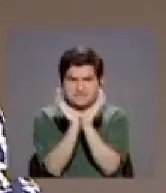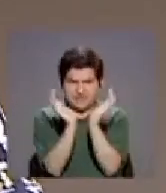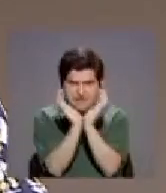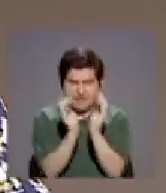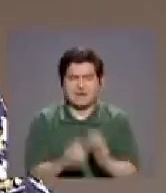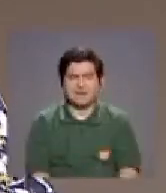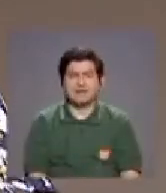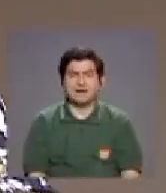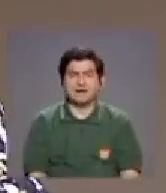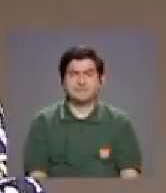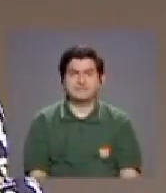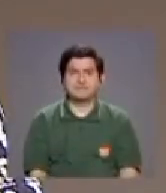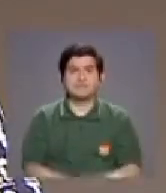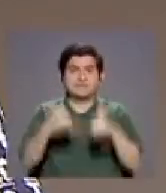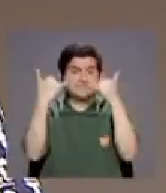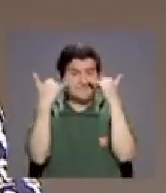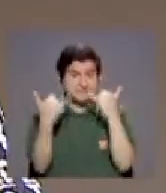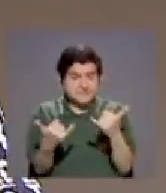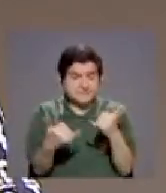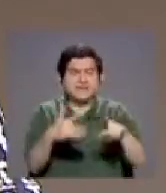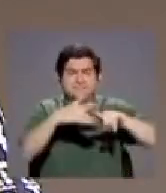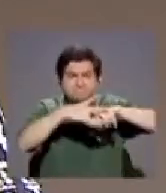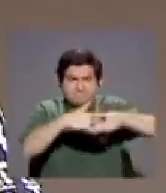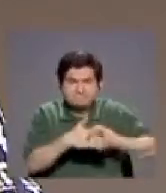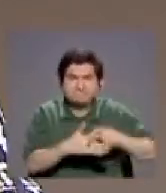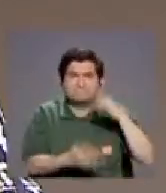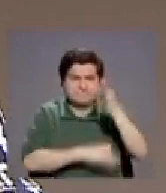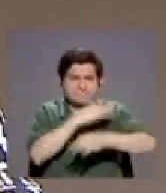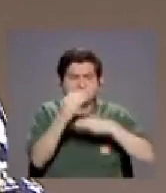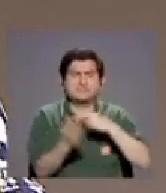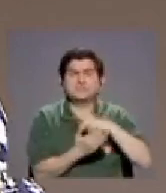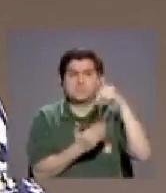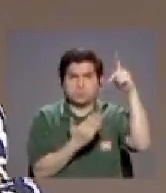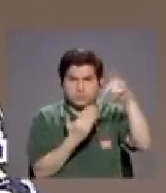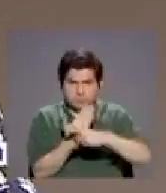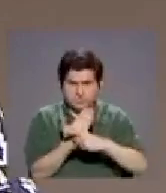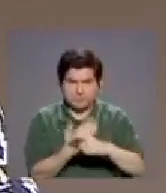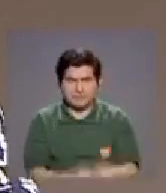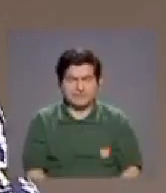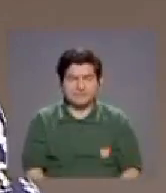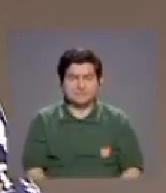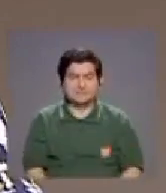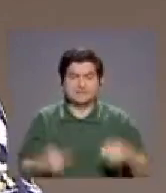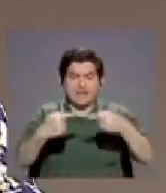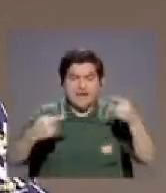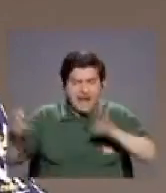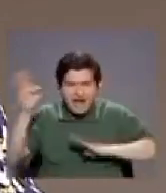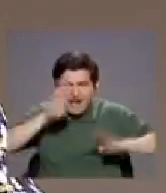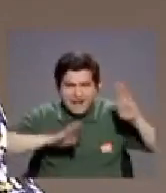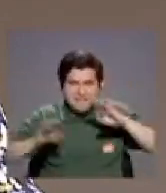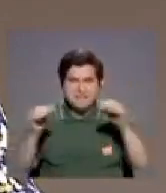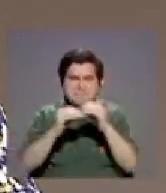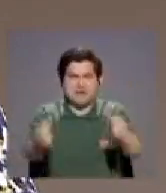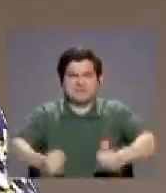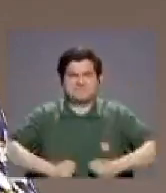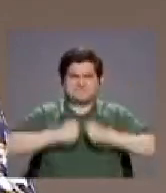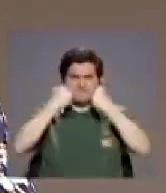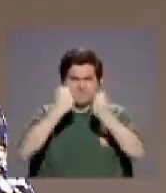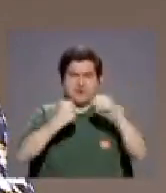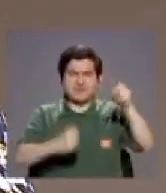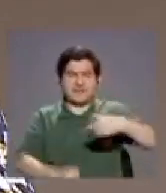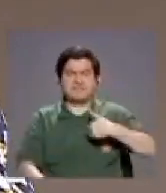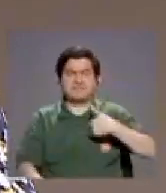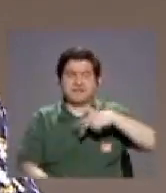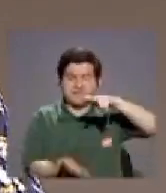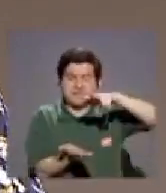que trabajamos, ya se están empezando este tipo de programas donde los antibióticos, sobre todo los más potentes, deben de tener el